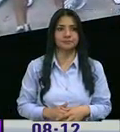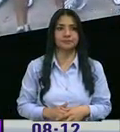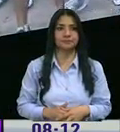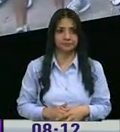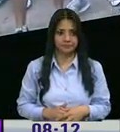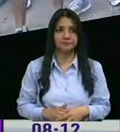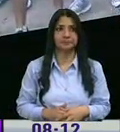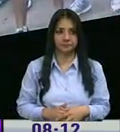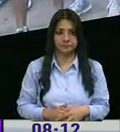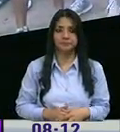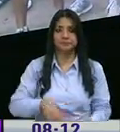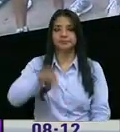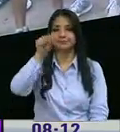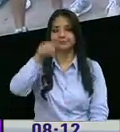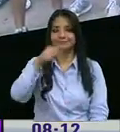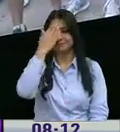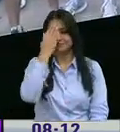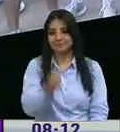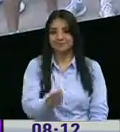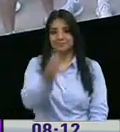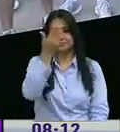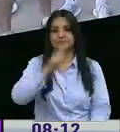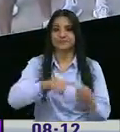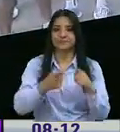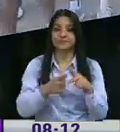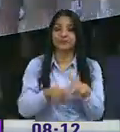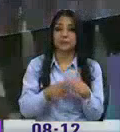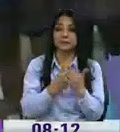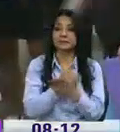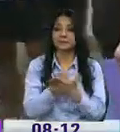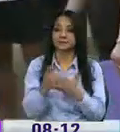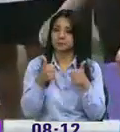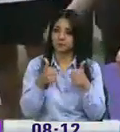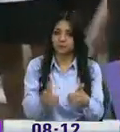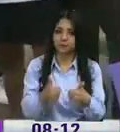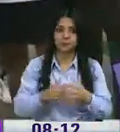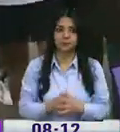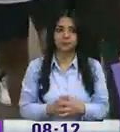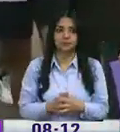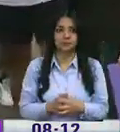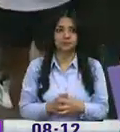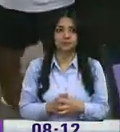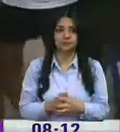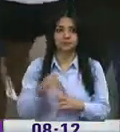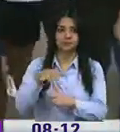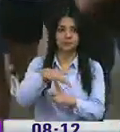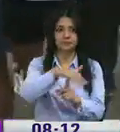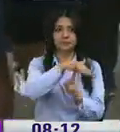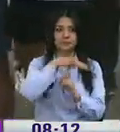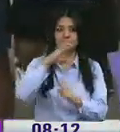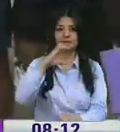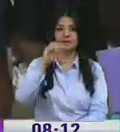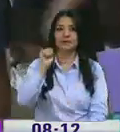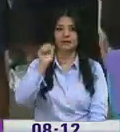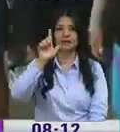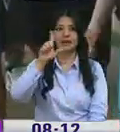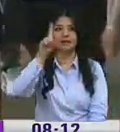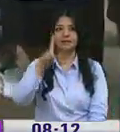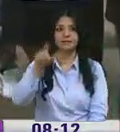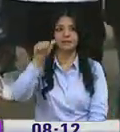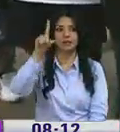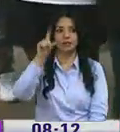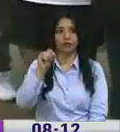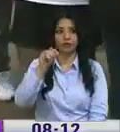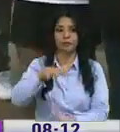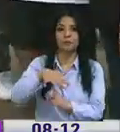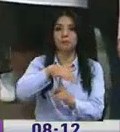roberto amigos que tengan un excelente inicio de semana así es estamos en el parque el calzado también conocida como el